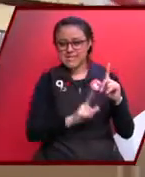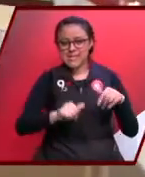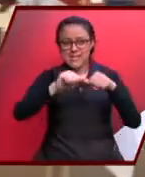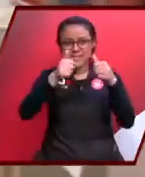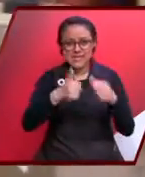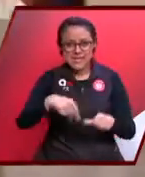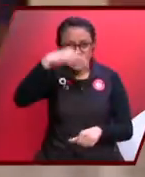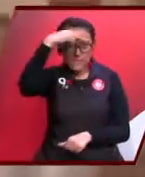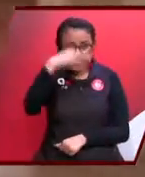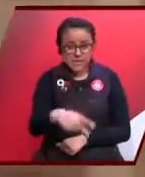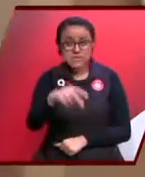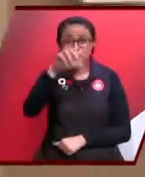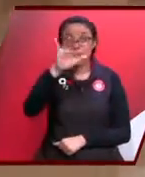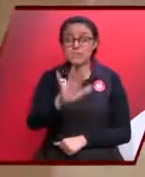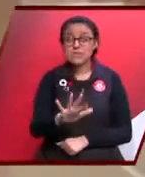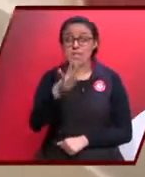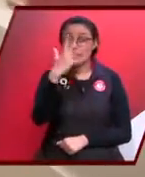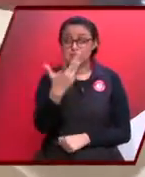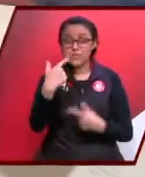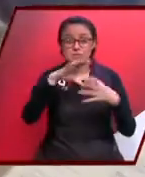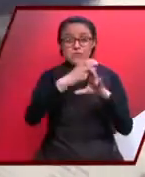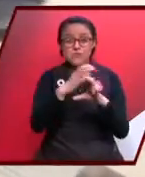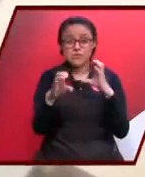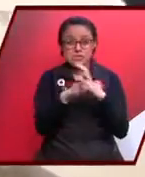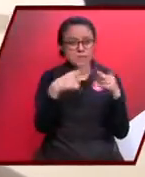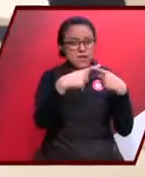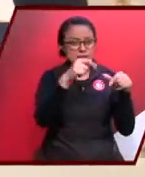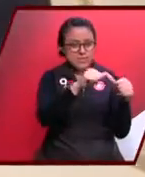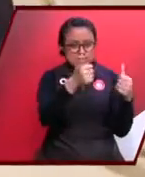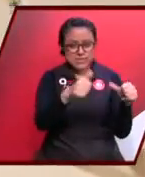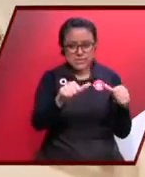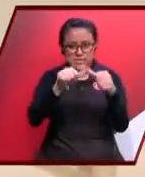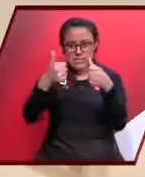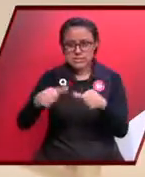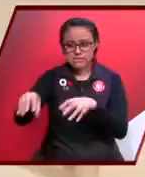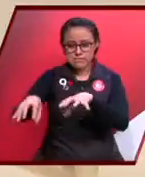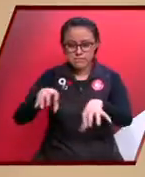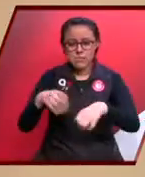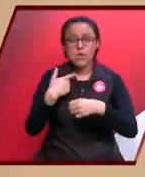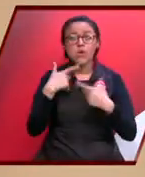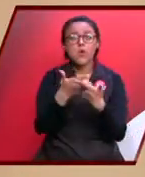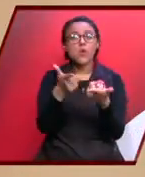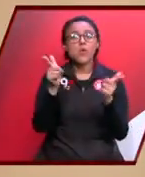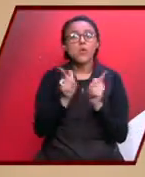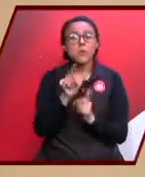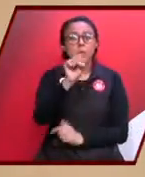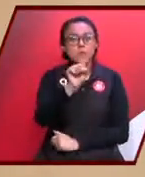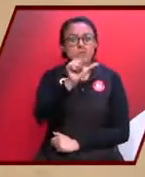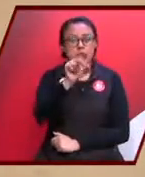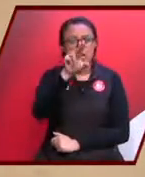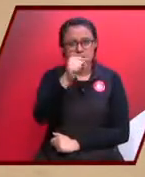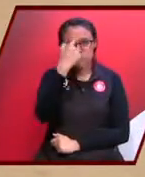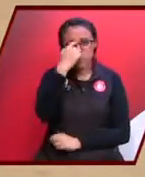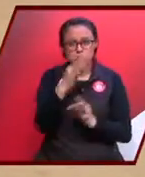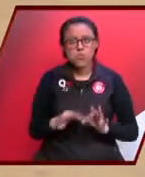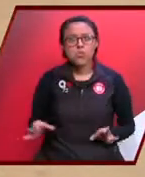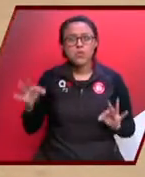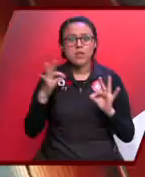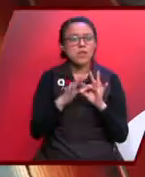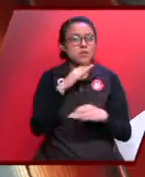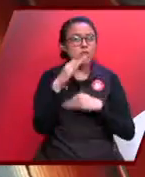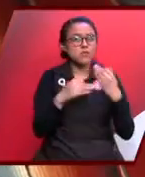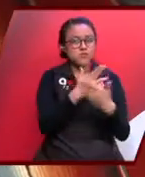Son 55 piezas inéditas realizadas ex profeso, encargadas por Grupo Salinas, con la petición particular de que sus